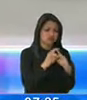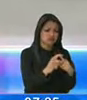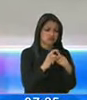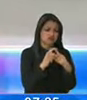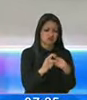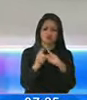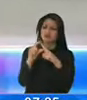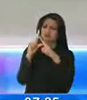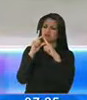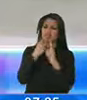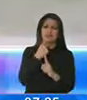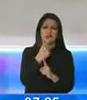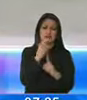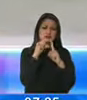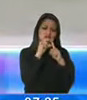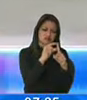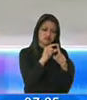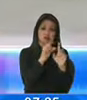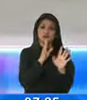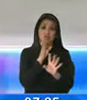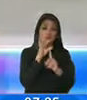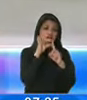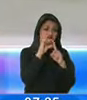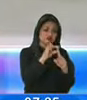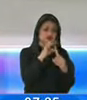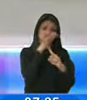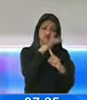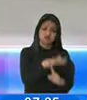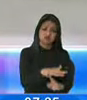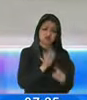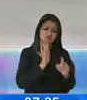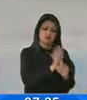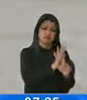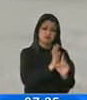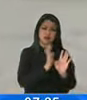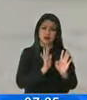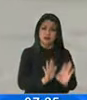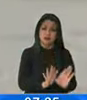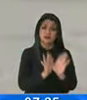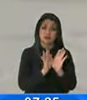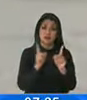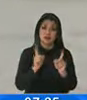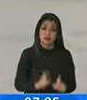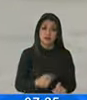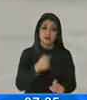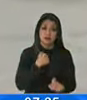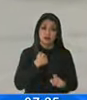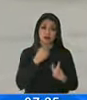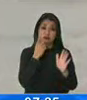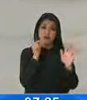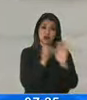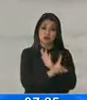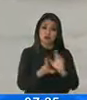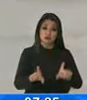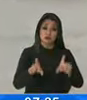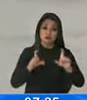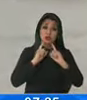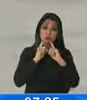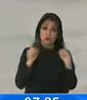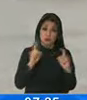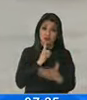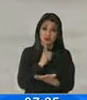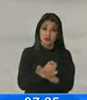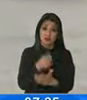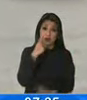decía? Con palabras vulgares, llegó a los golpes, tuve que sacar una boleta de auxilio. Aprendí que no es bueno dejar a